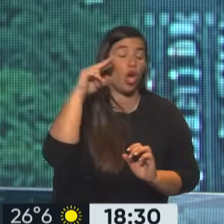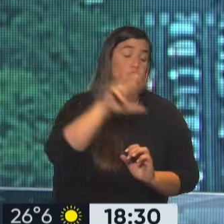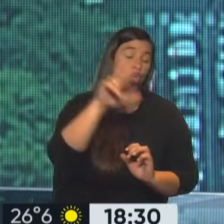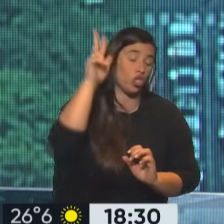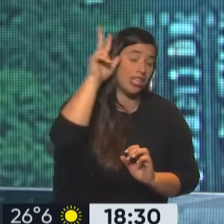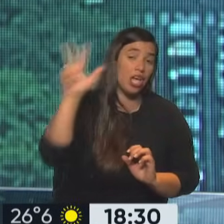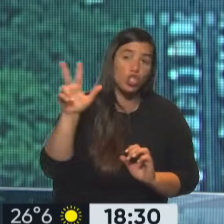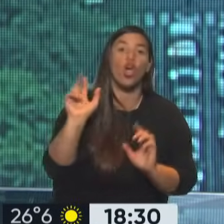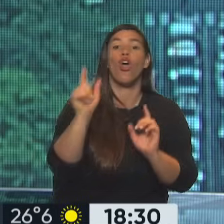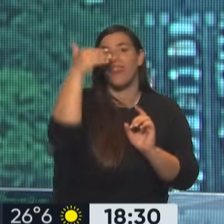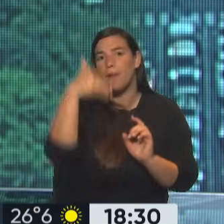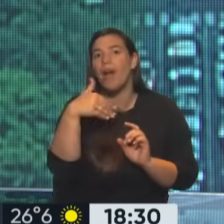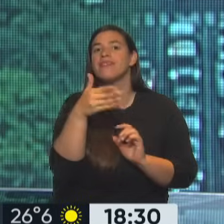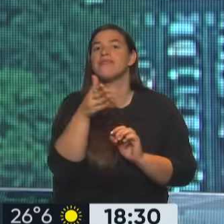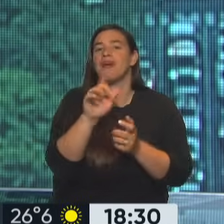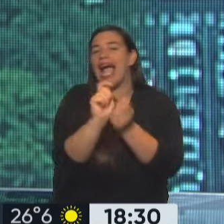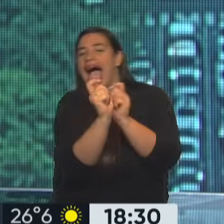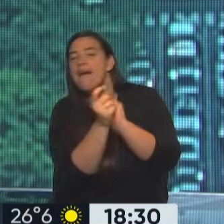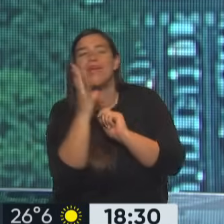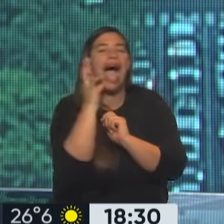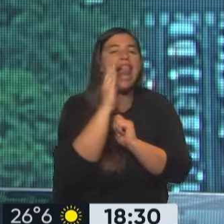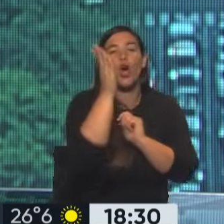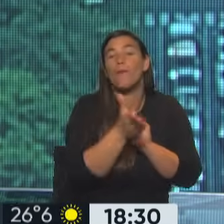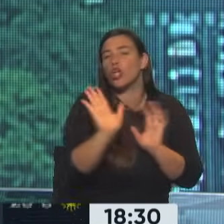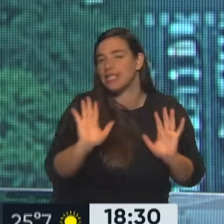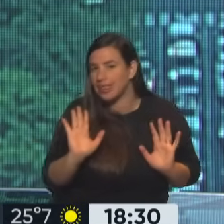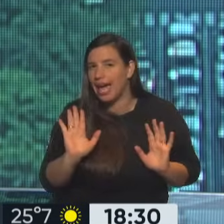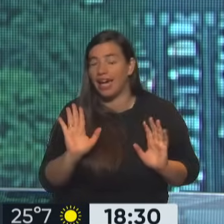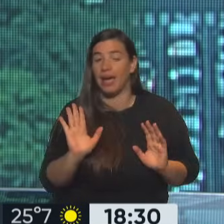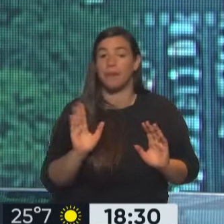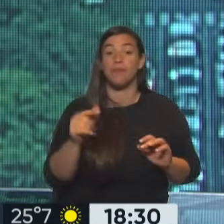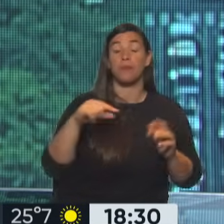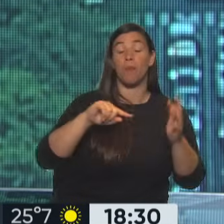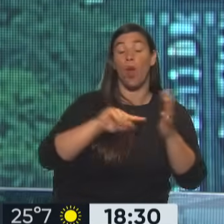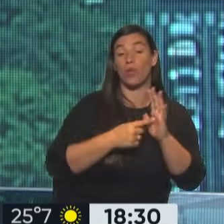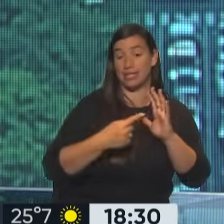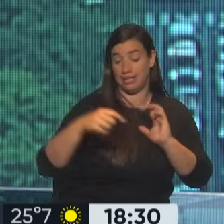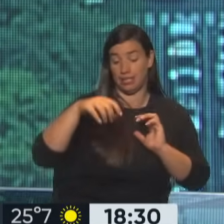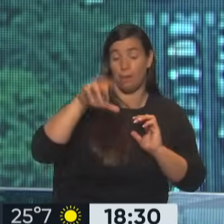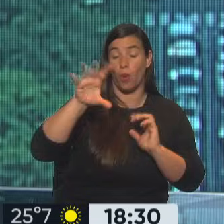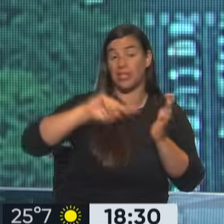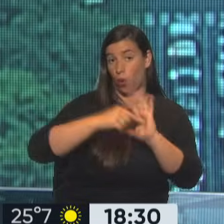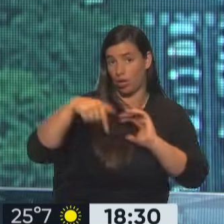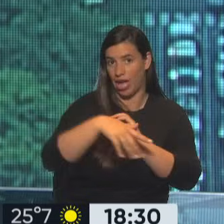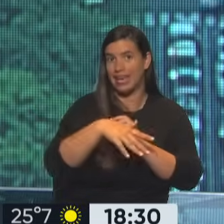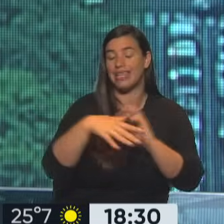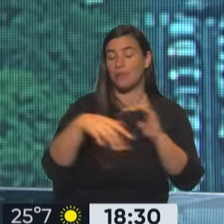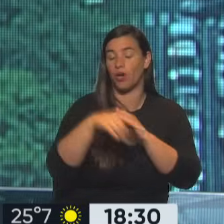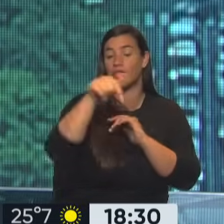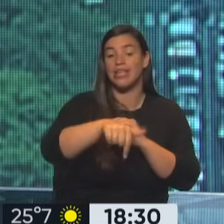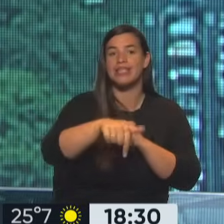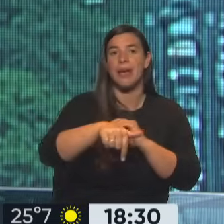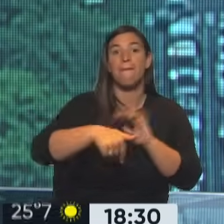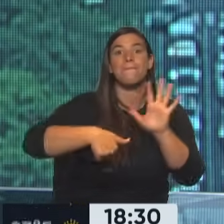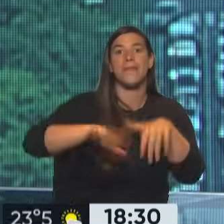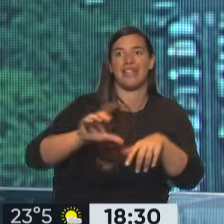porcentajes. Así es, pero así es. Porque ni siquiera hay un criterio. Por ejemplo, Provincia de Buenos Aires es la que más recibe. Vale. Pero, en cantidad, en monto. Pero es la que